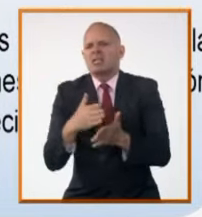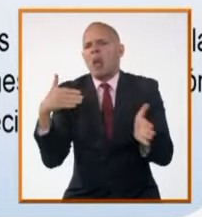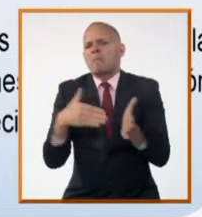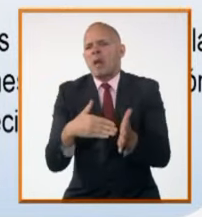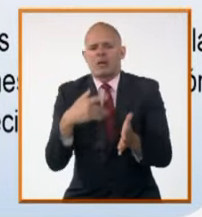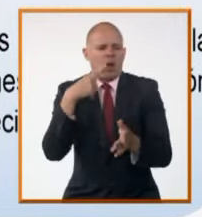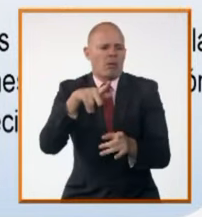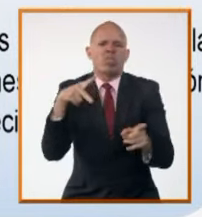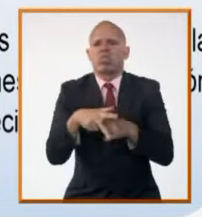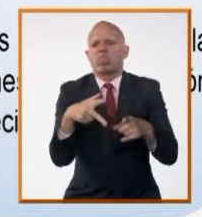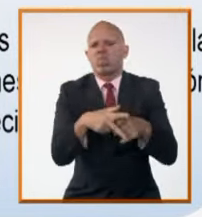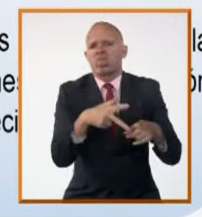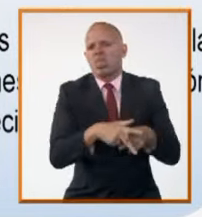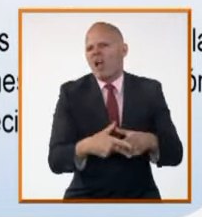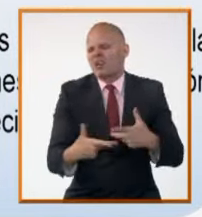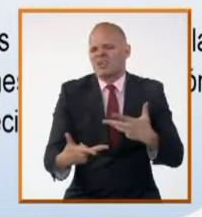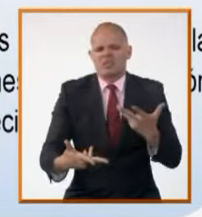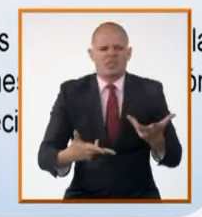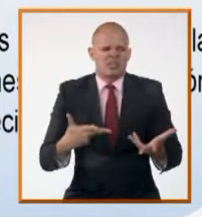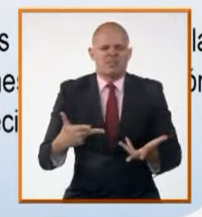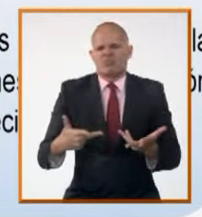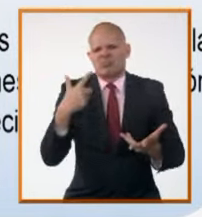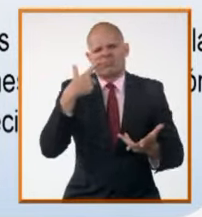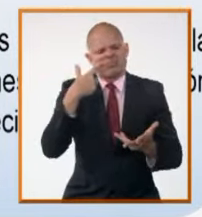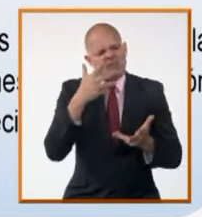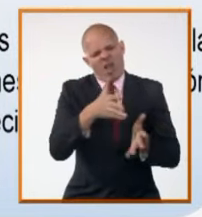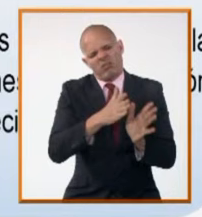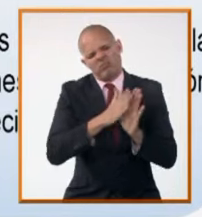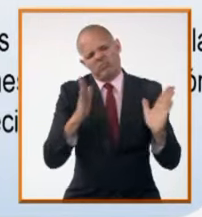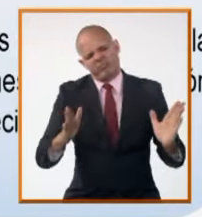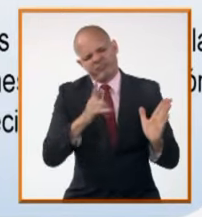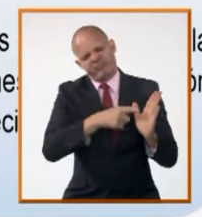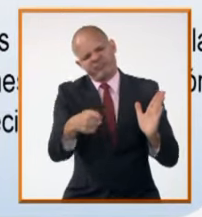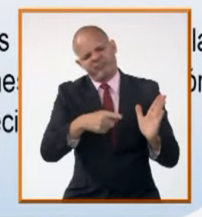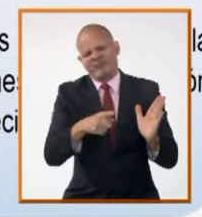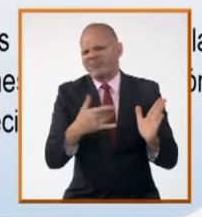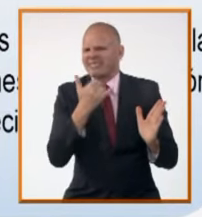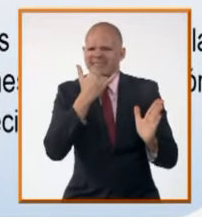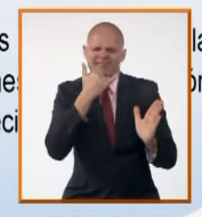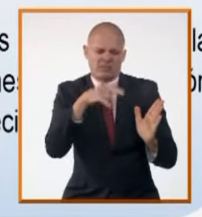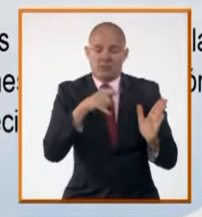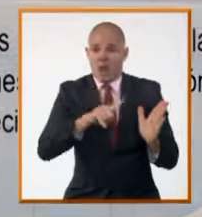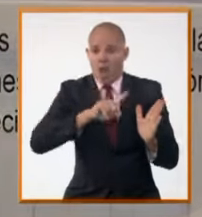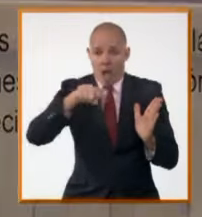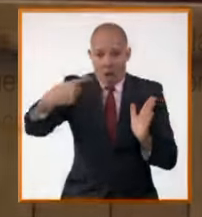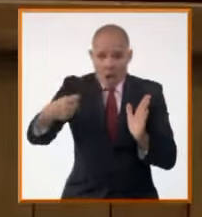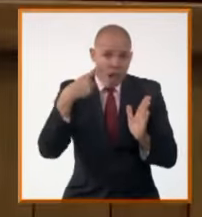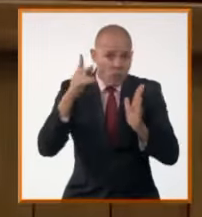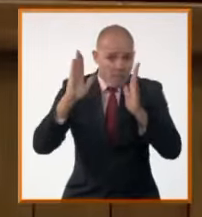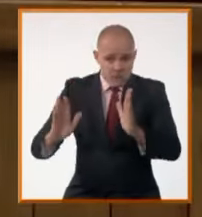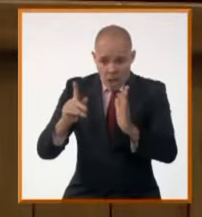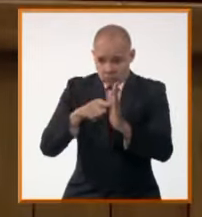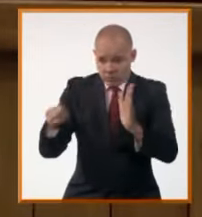el 2024 deberán ser enfrentadas decididamente.